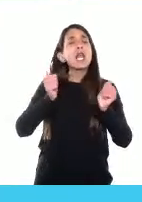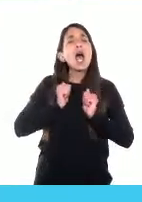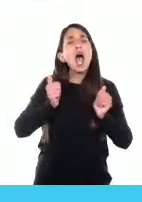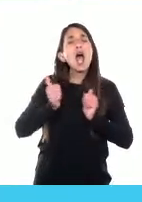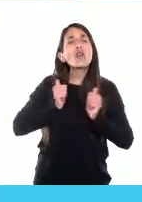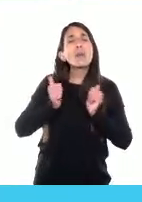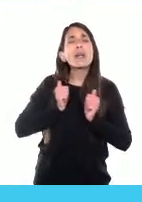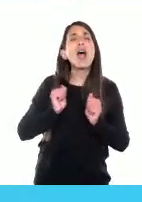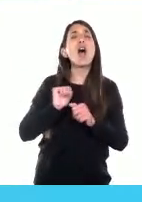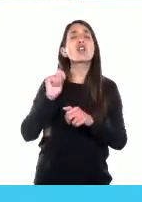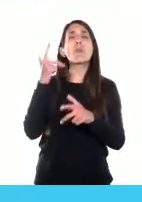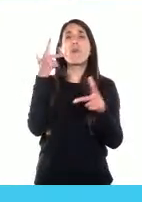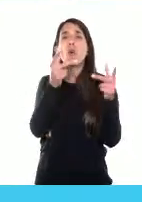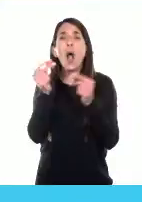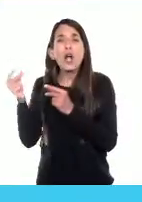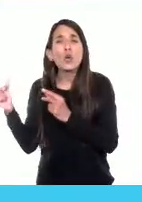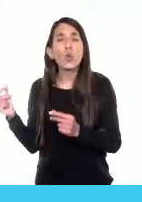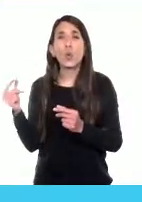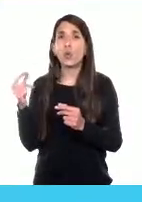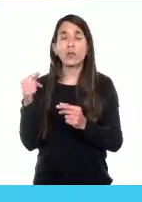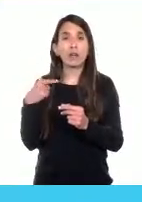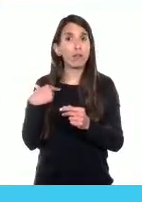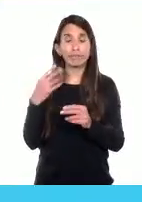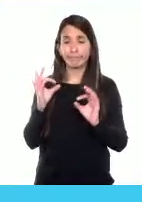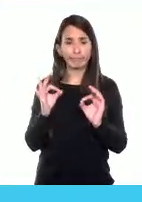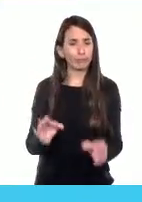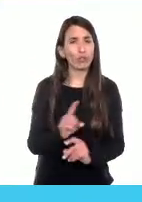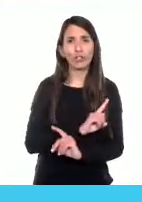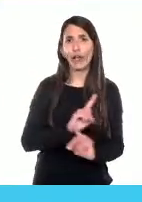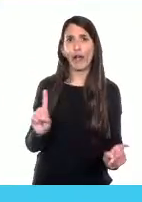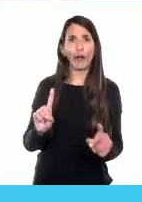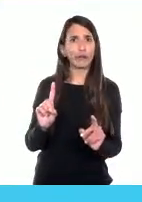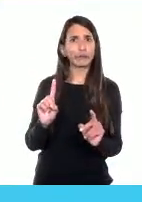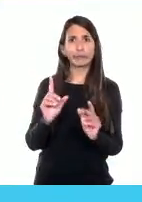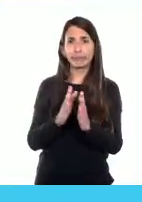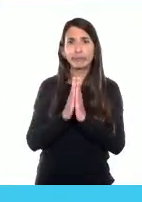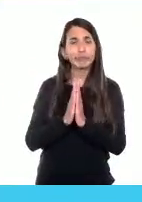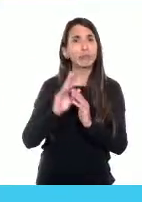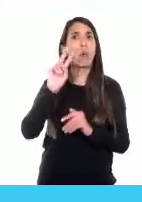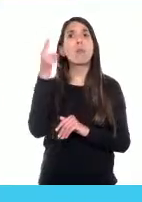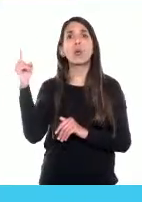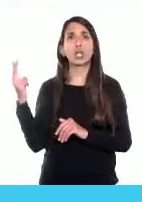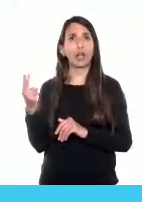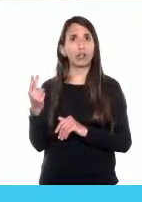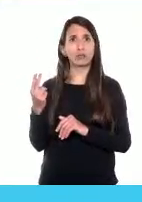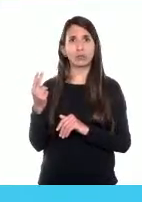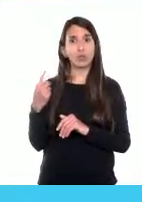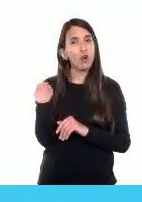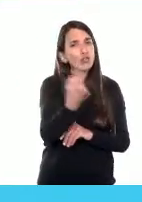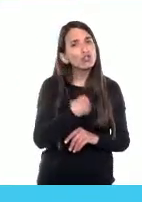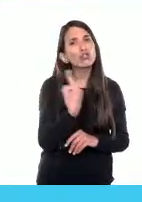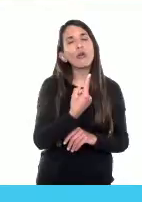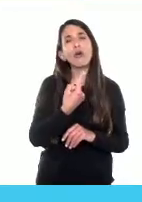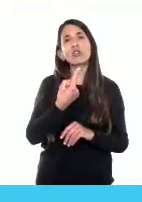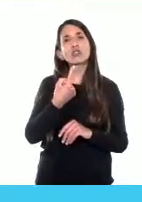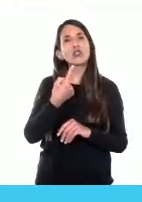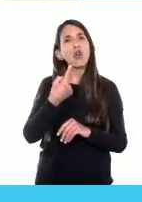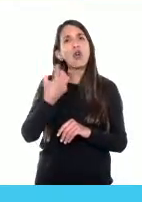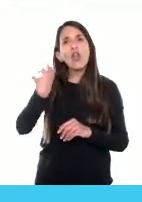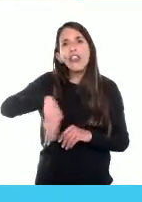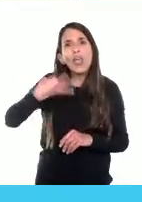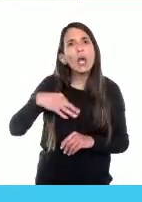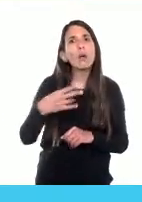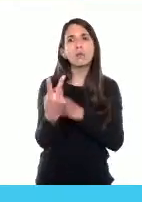con el diputado Viviani. Ojalá que pronto los menores de 18 años y con inconvenientes sobre